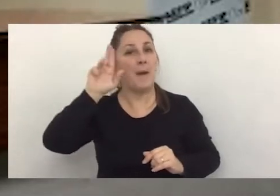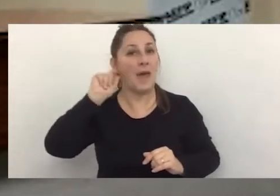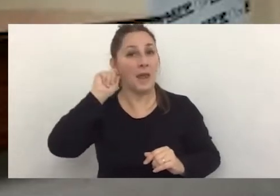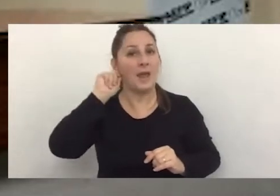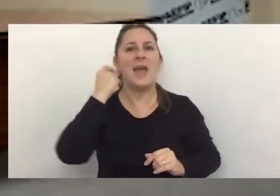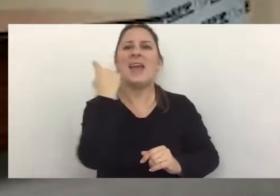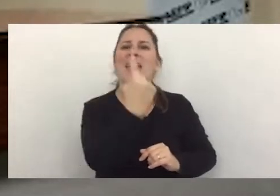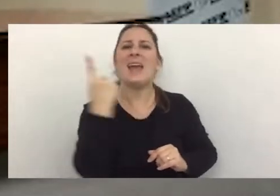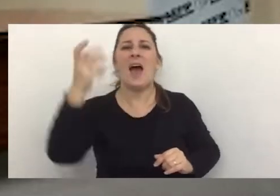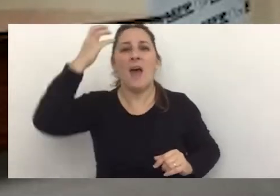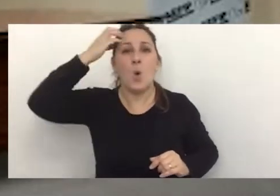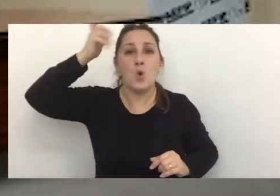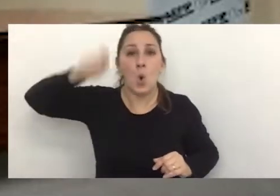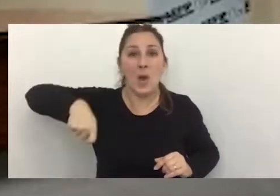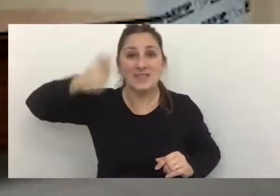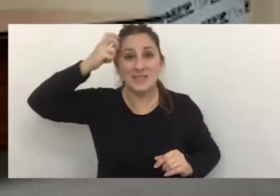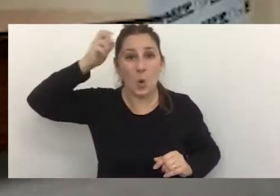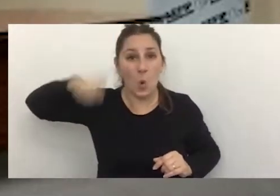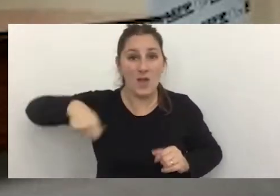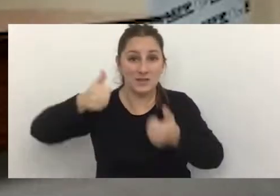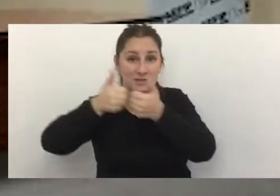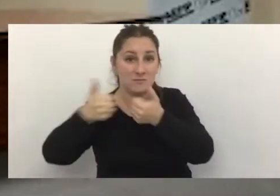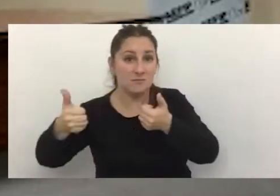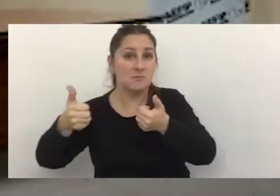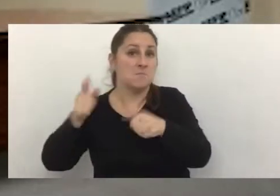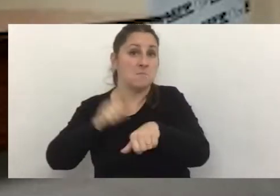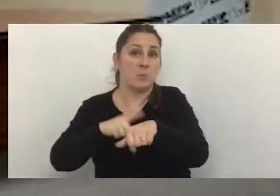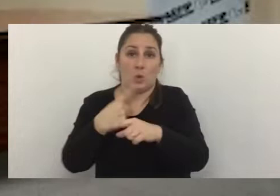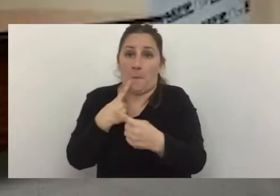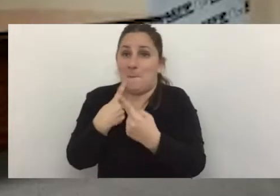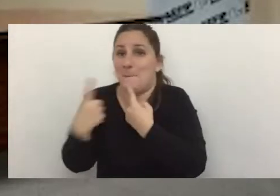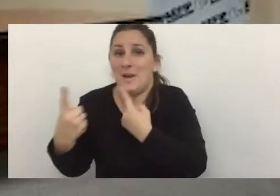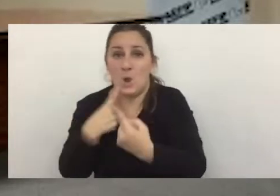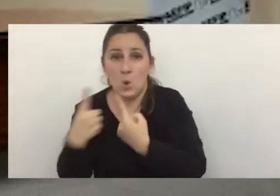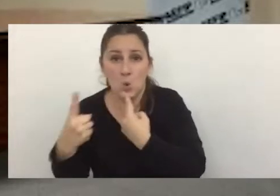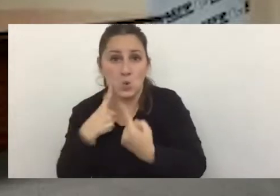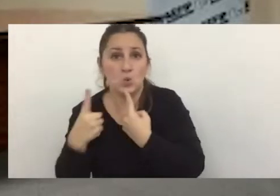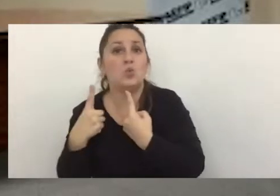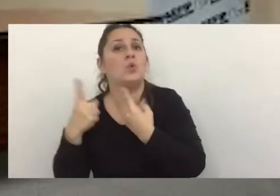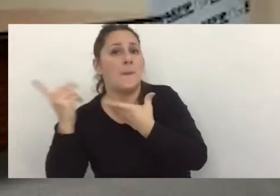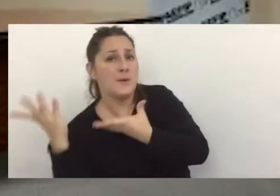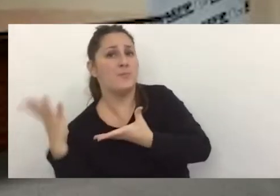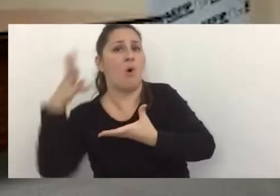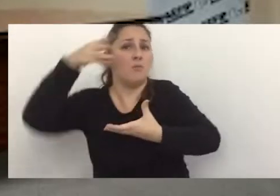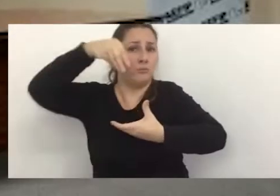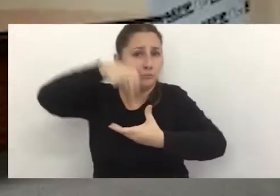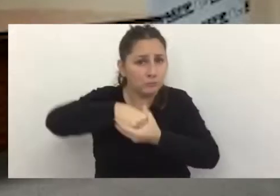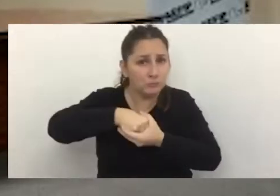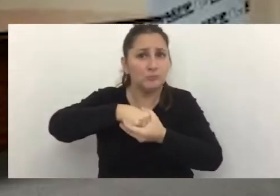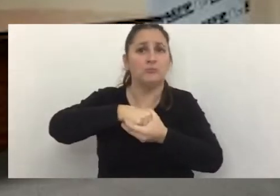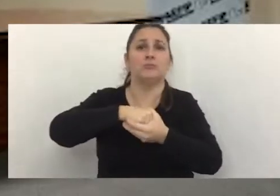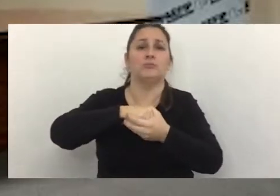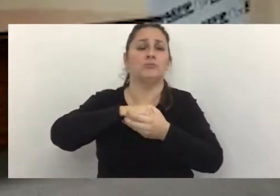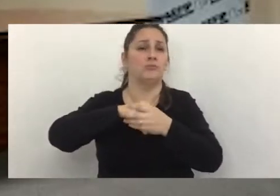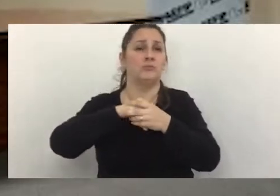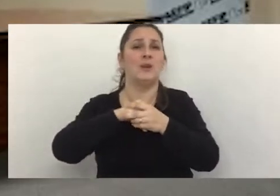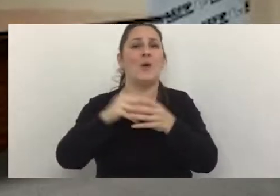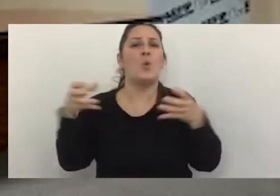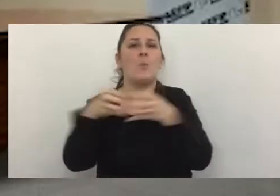jueces que eran sometidos a preguntas, que habían integrado o formado parte de los